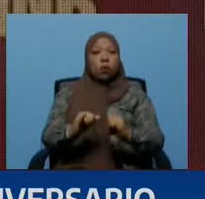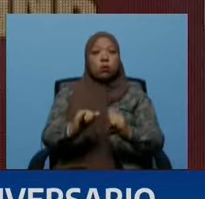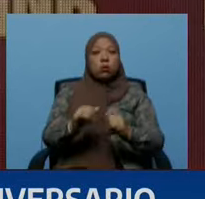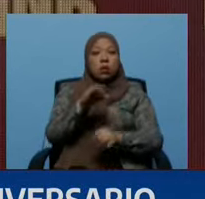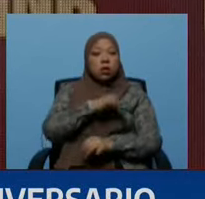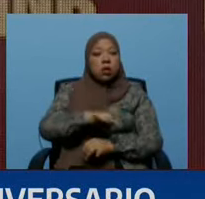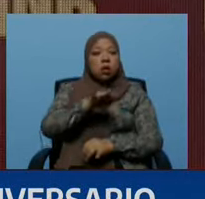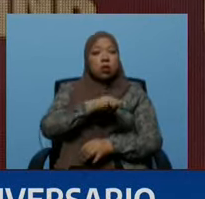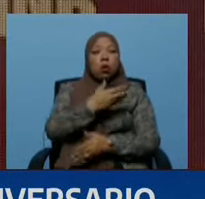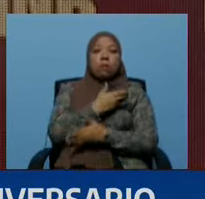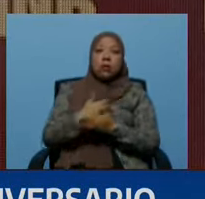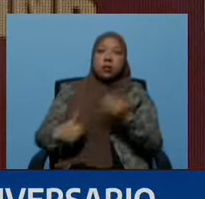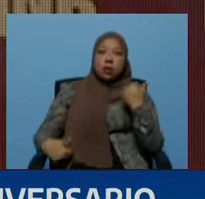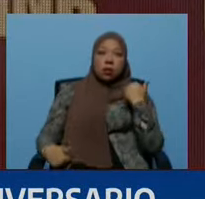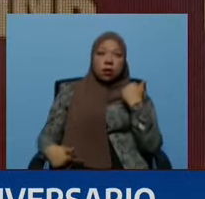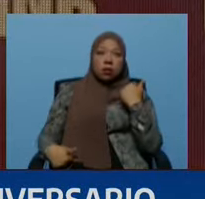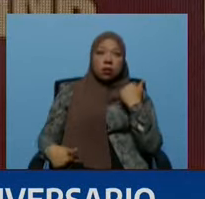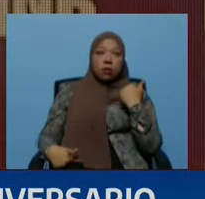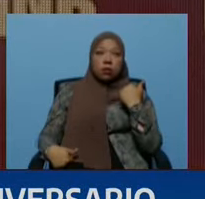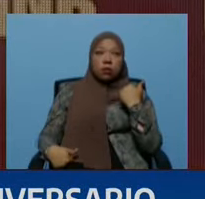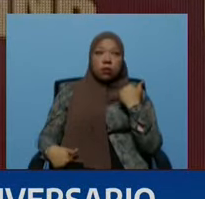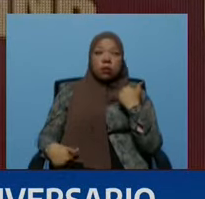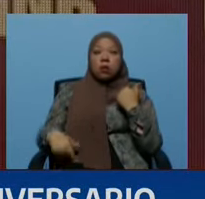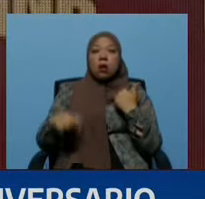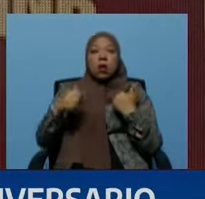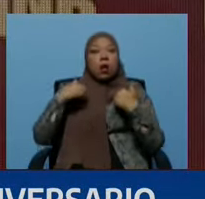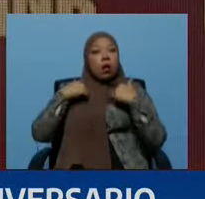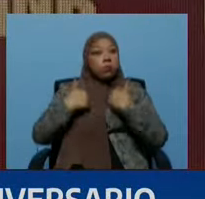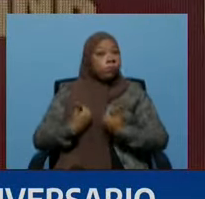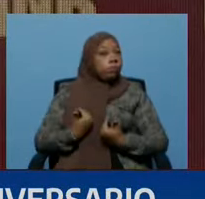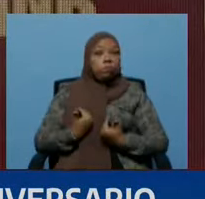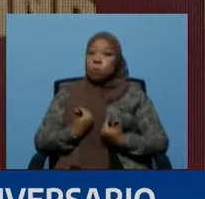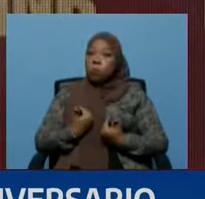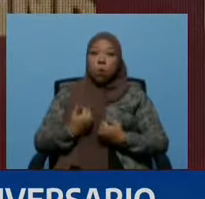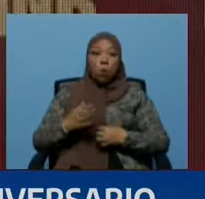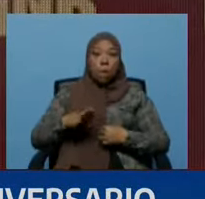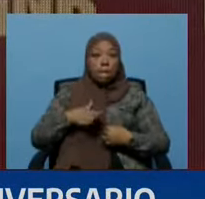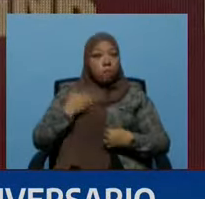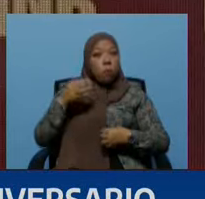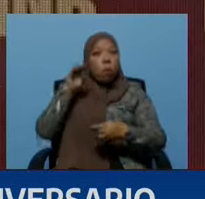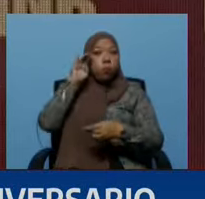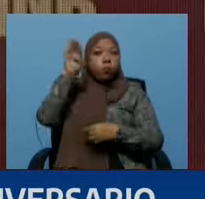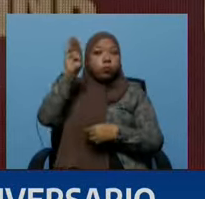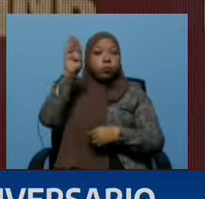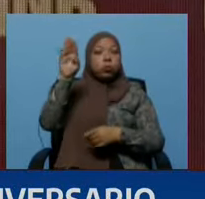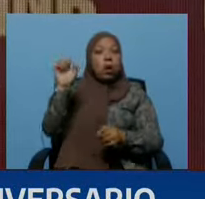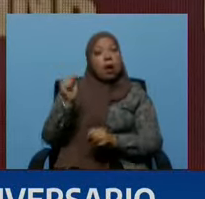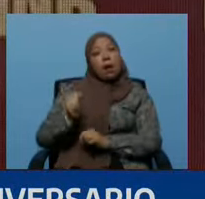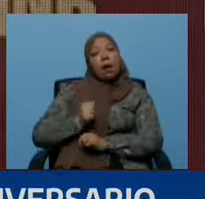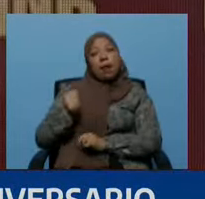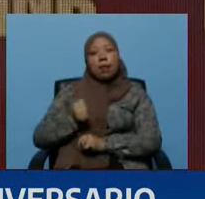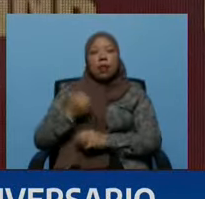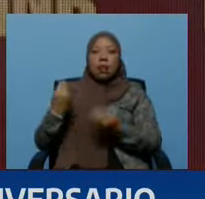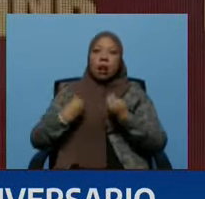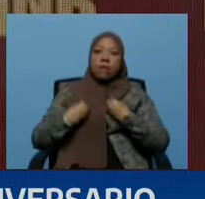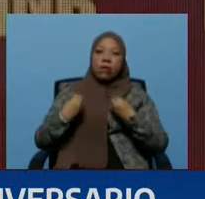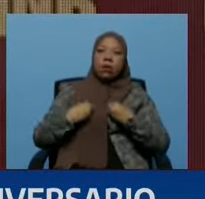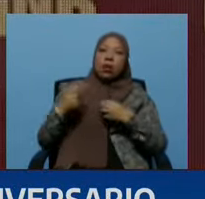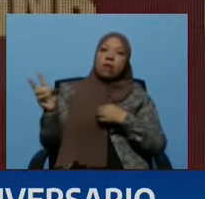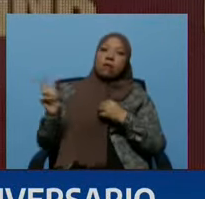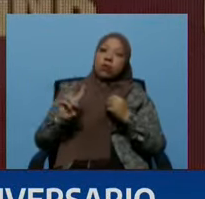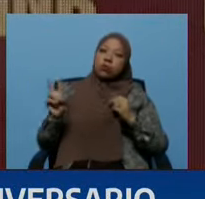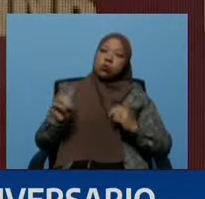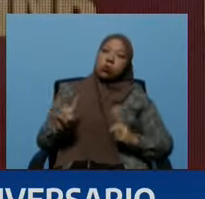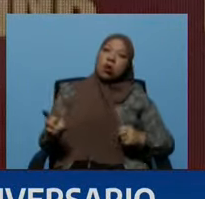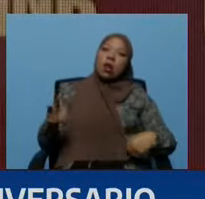señor presidente, no se rinda, siga adelante. Usted es la garantía de la vida de los venezolanos y